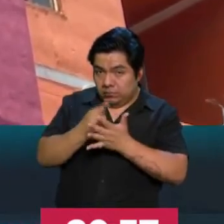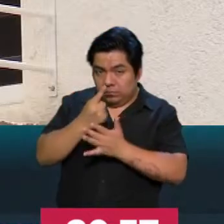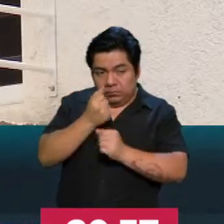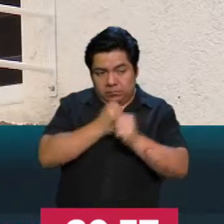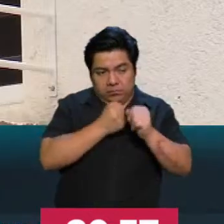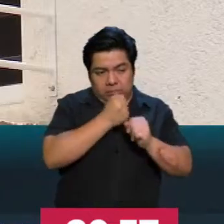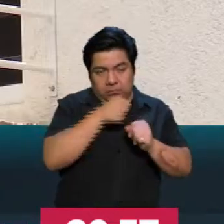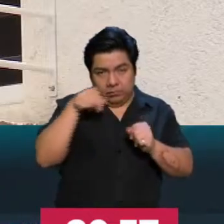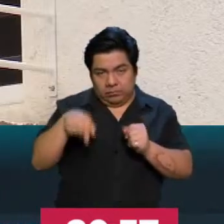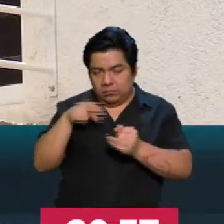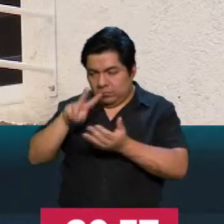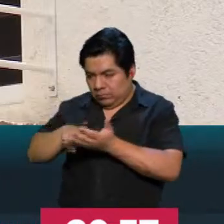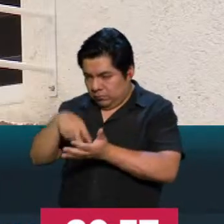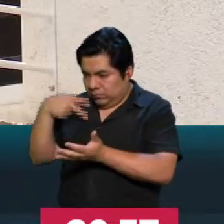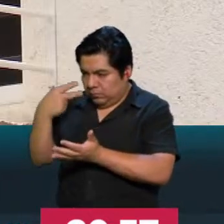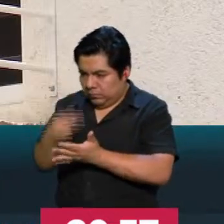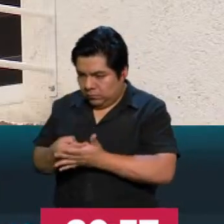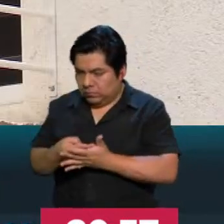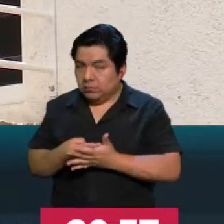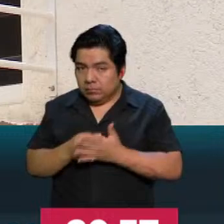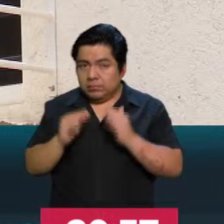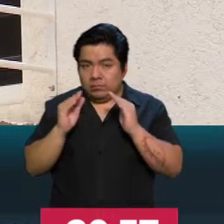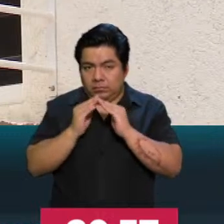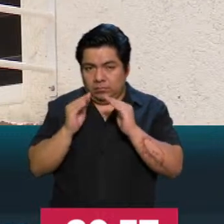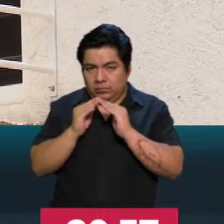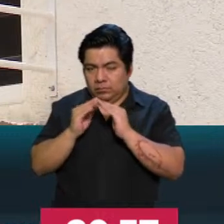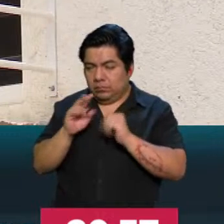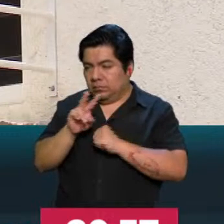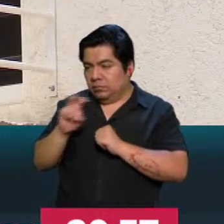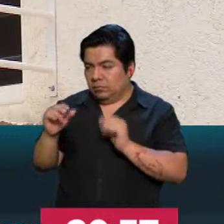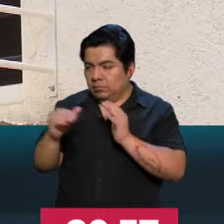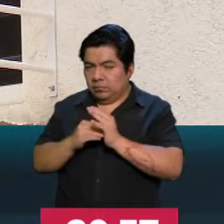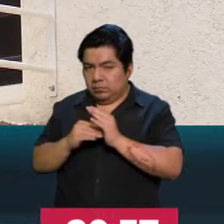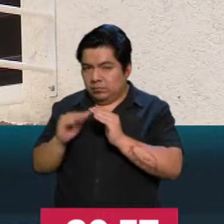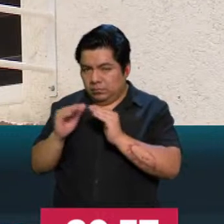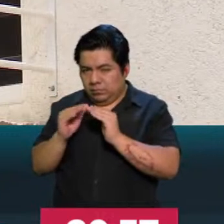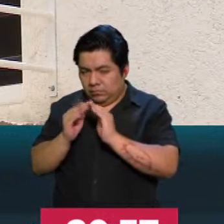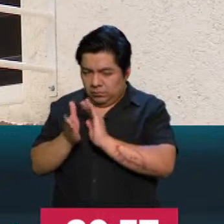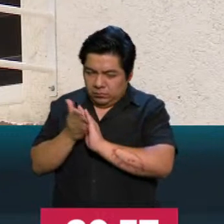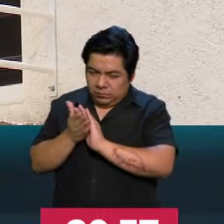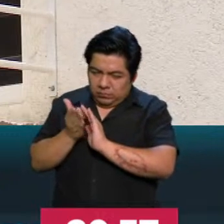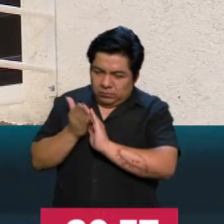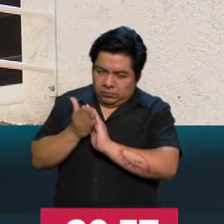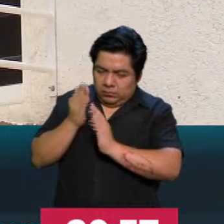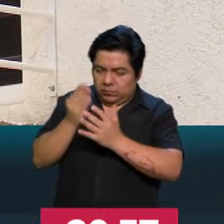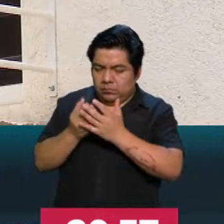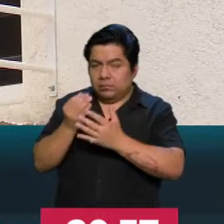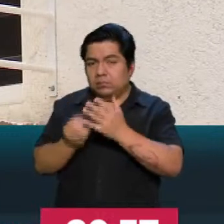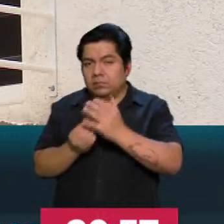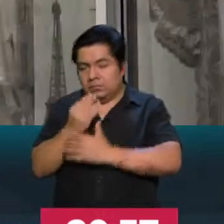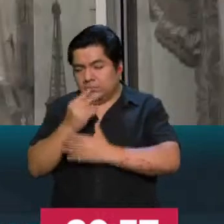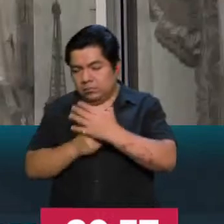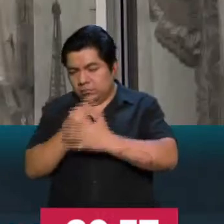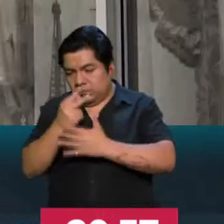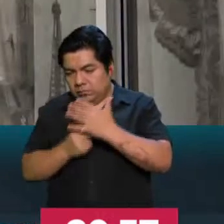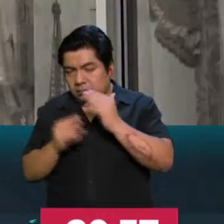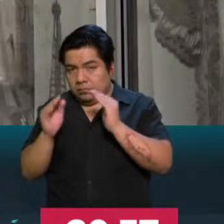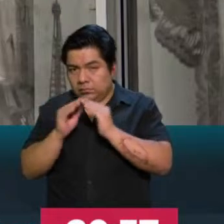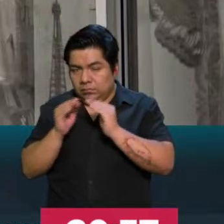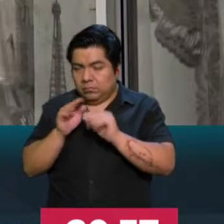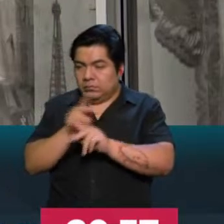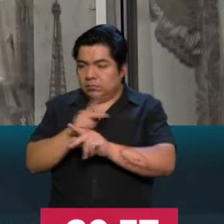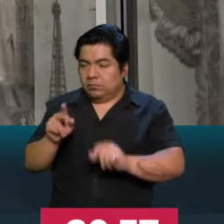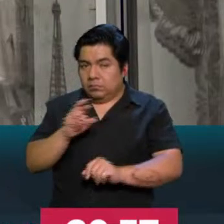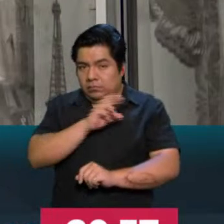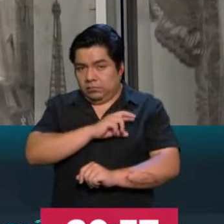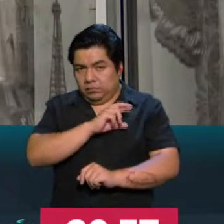pasado, el compromiso de producir y ejecutar 200,000 acciones de vivienda, echar a andar nuevos programas como el programa de vivienda pública